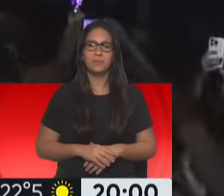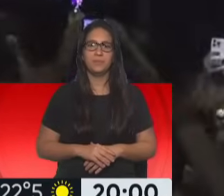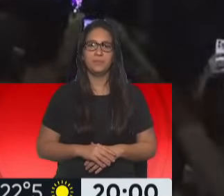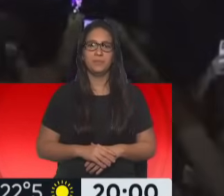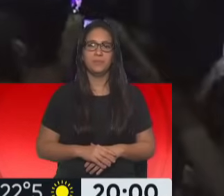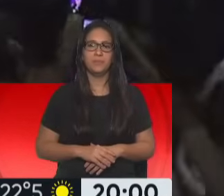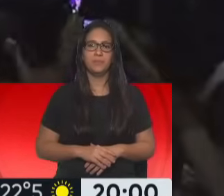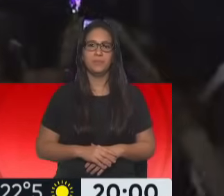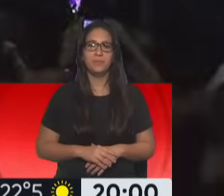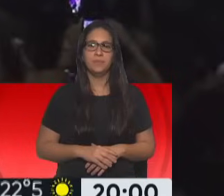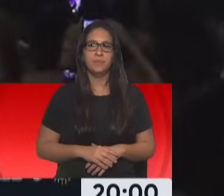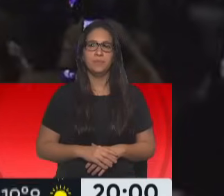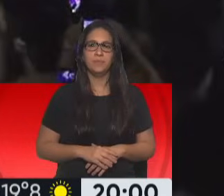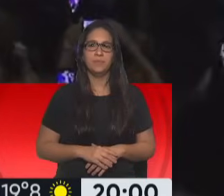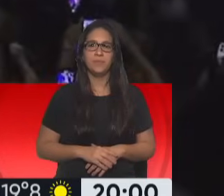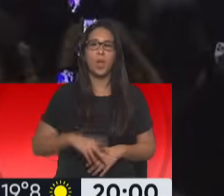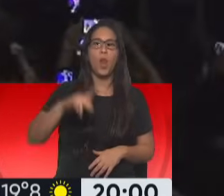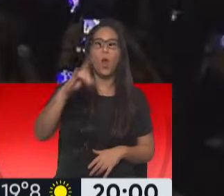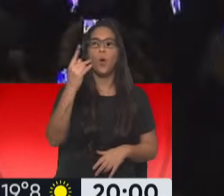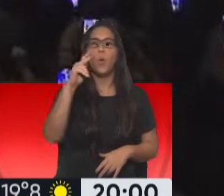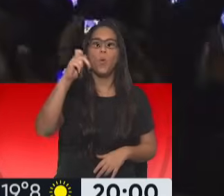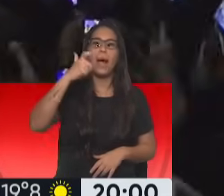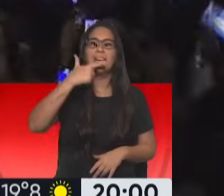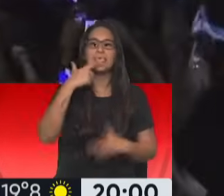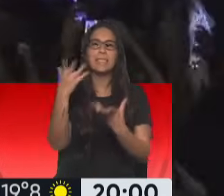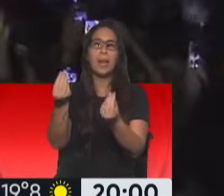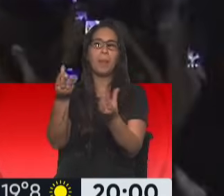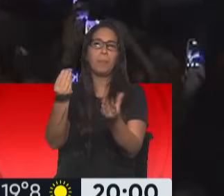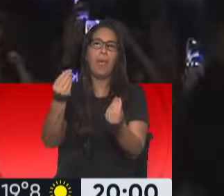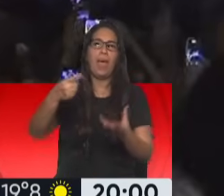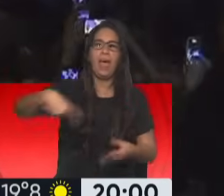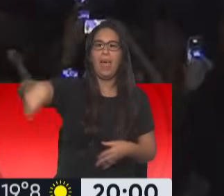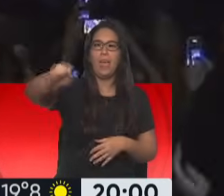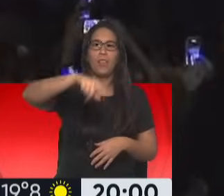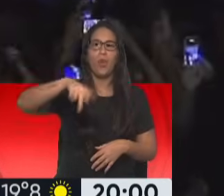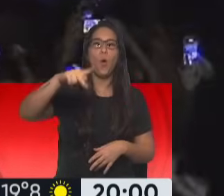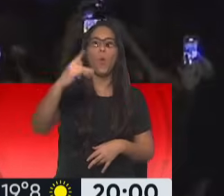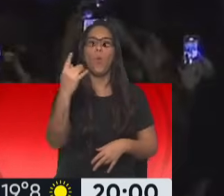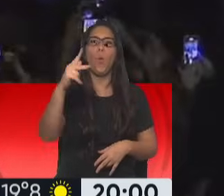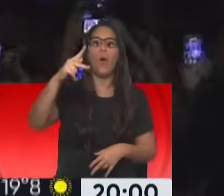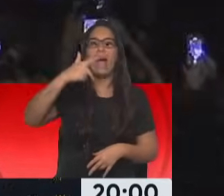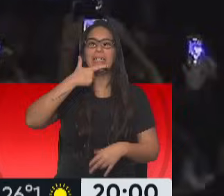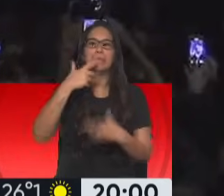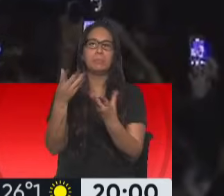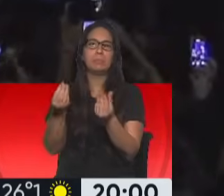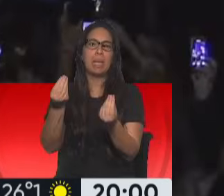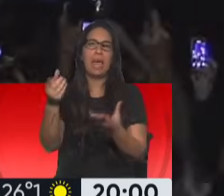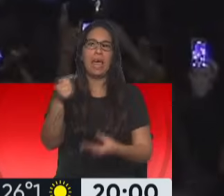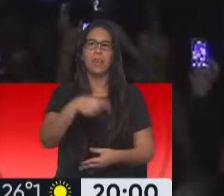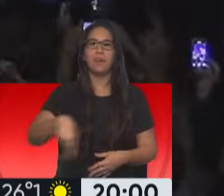Los Cucas tienen miedo. Los Cucas tienen miedo. Los